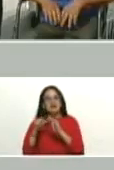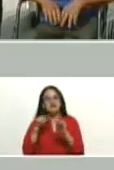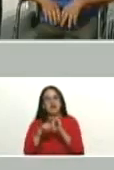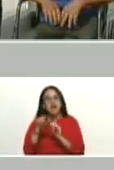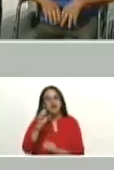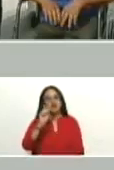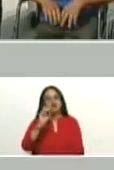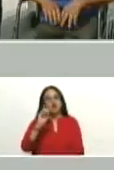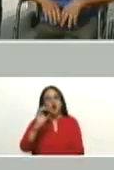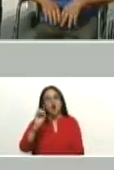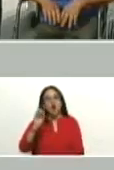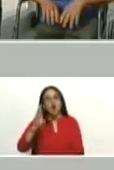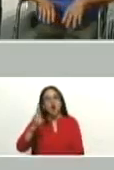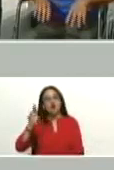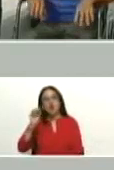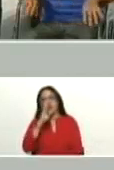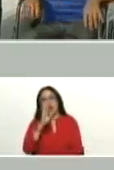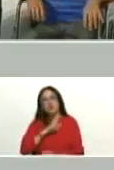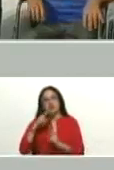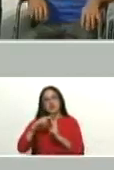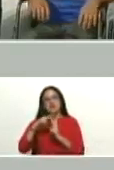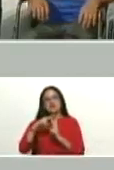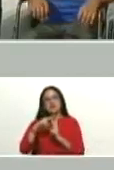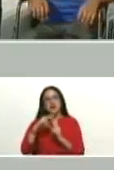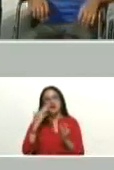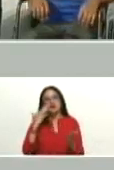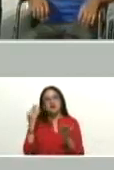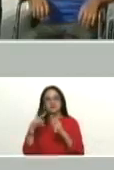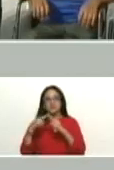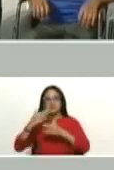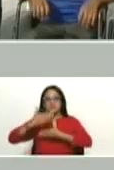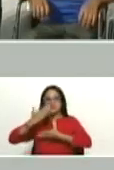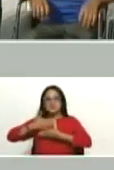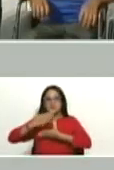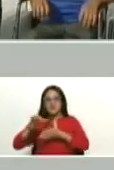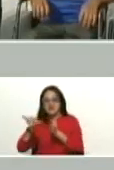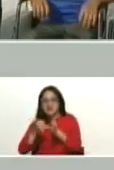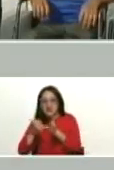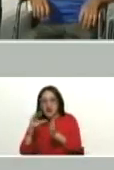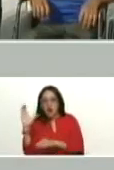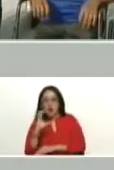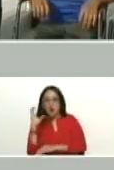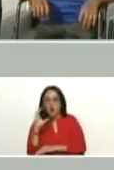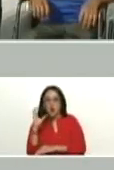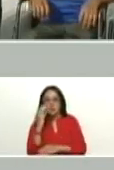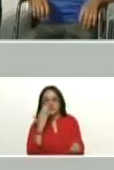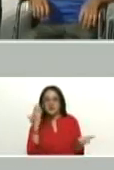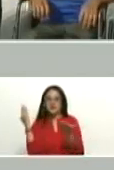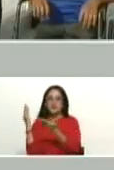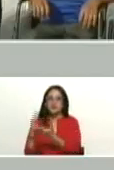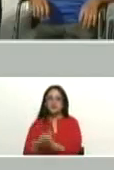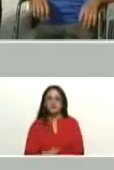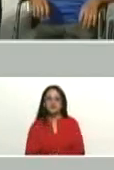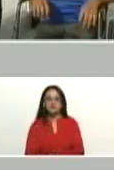Socorro, directo desde el Táchira, allá en la línea de frontera con nuestra hermana Colombia. ¡Adelante, Freddy!